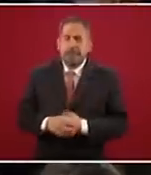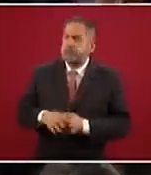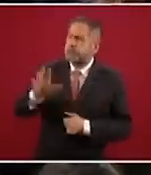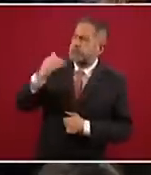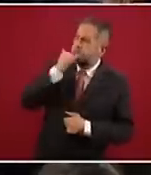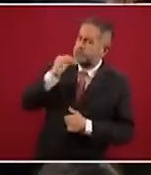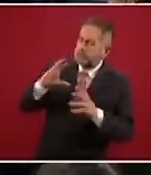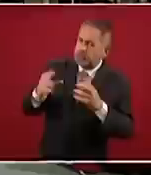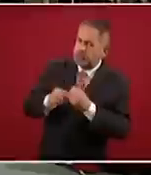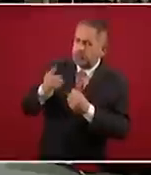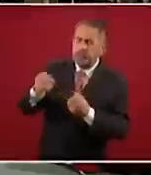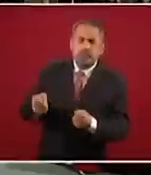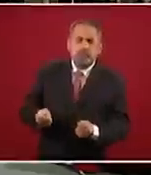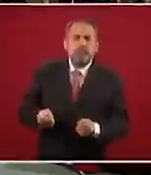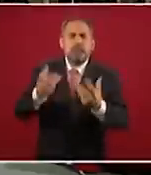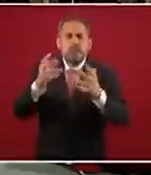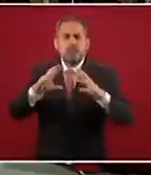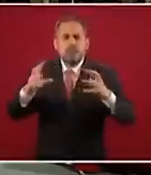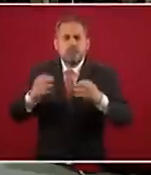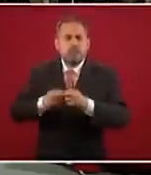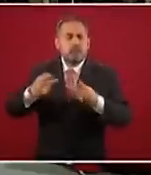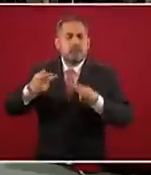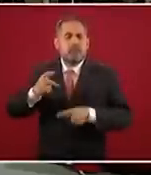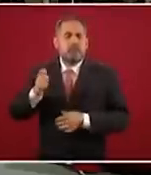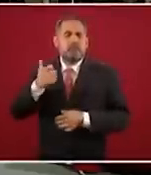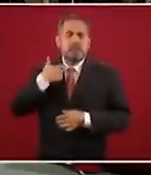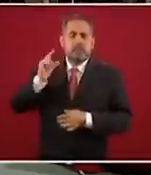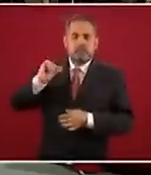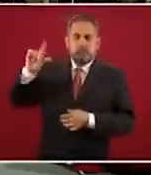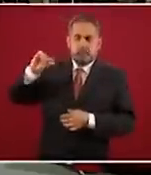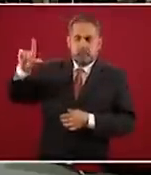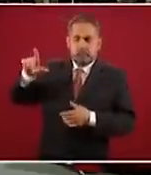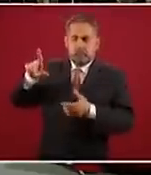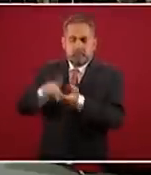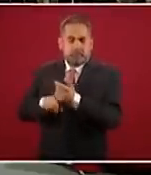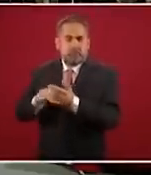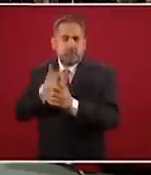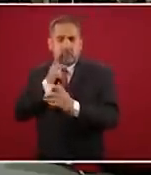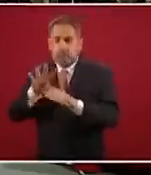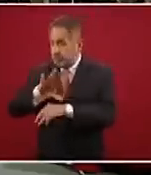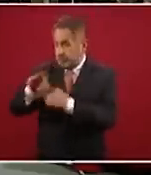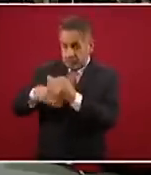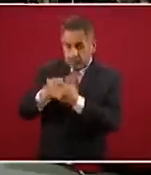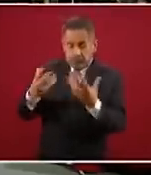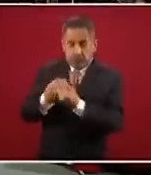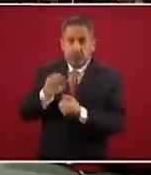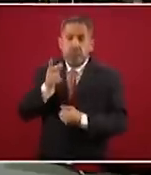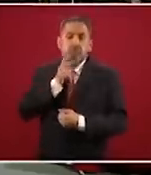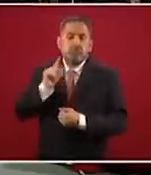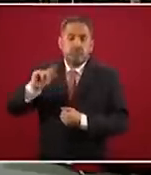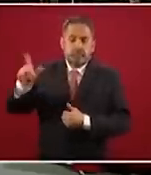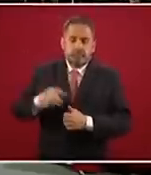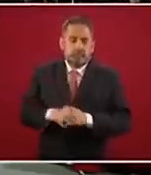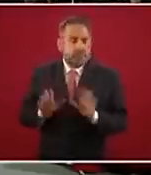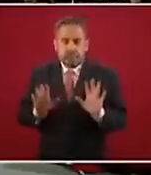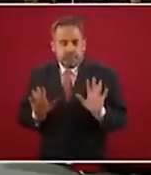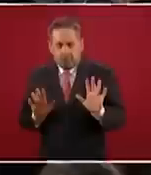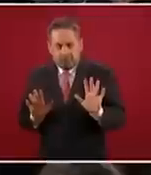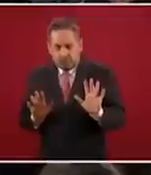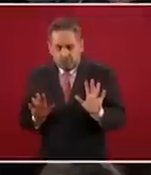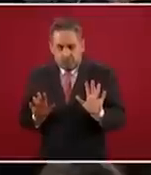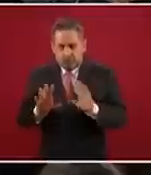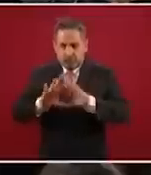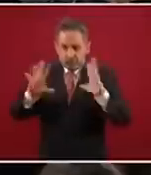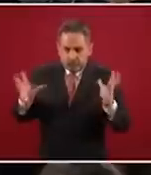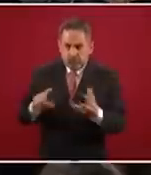sea, ¿de ellos cuántos son servidores o exservidores públicos de Pemex o son todos ellos de Pemex? No, esto es en general.